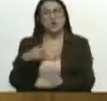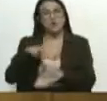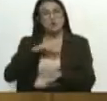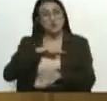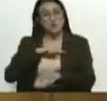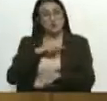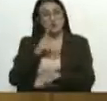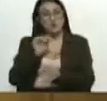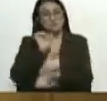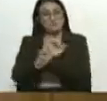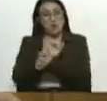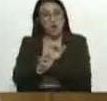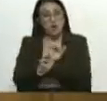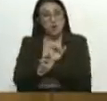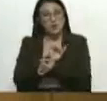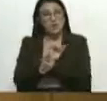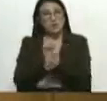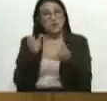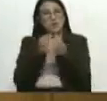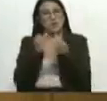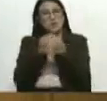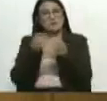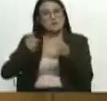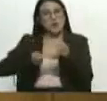arrestados por un órgano de justicia